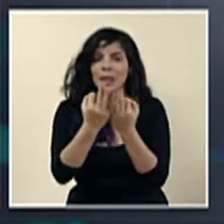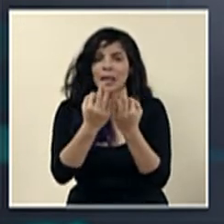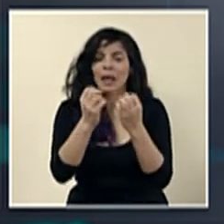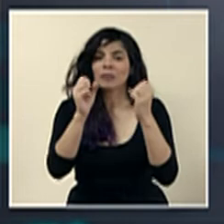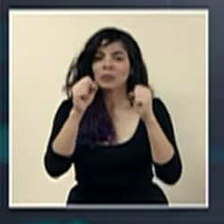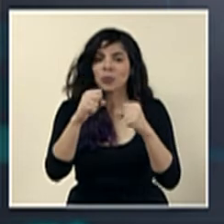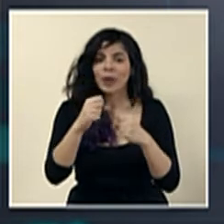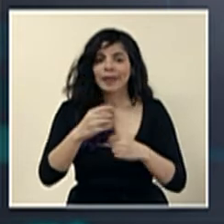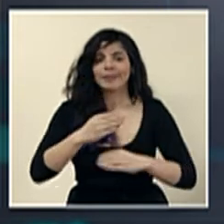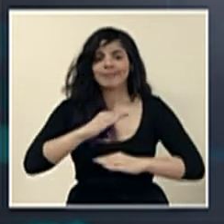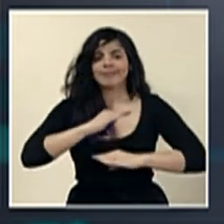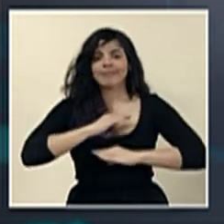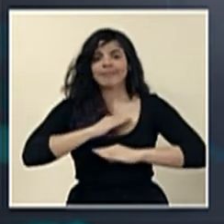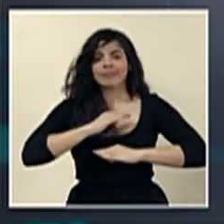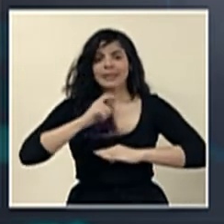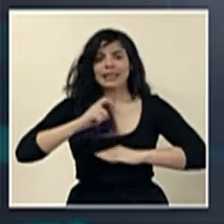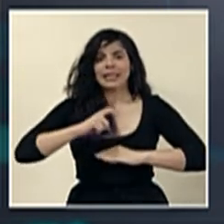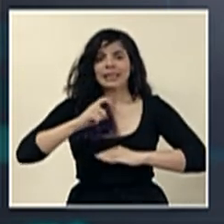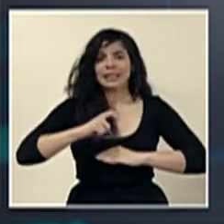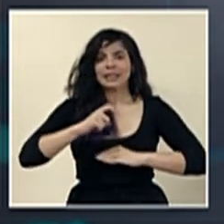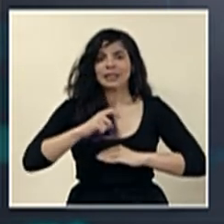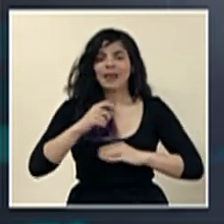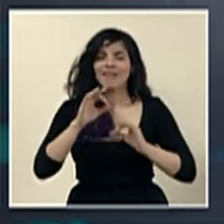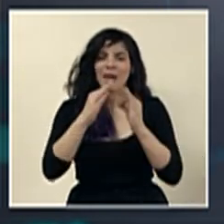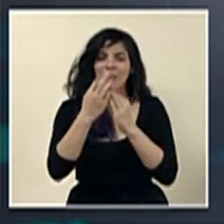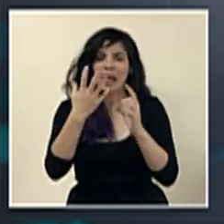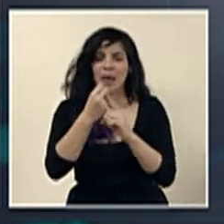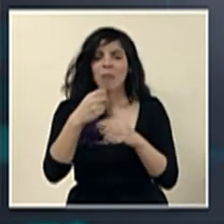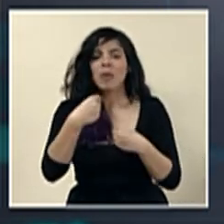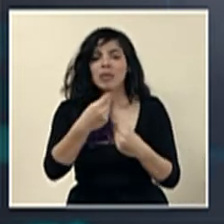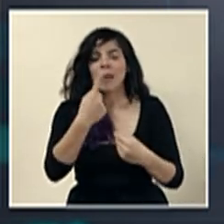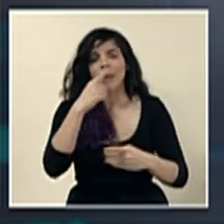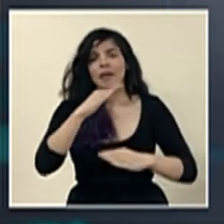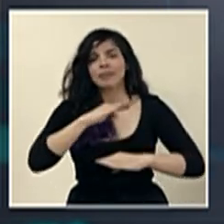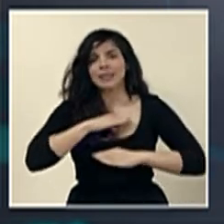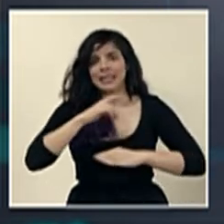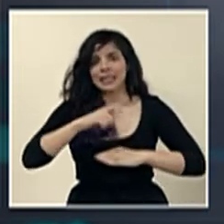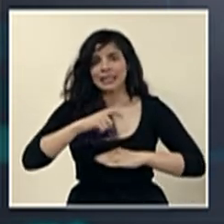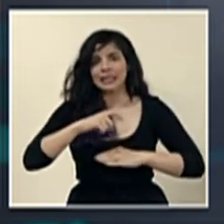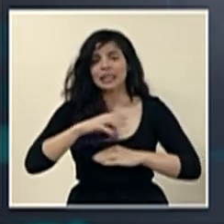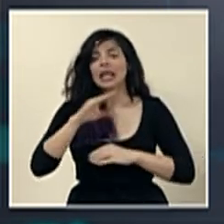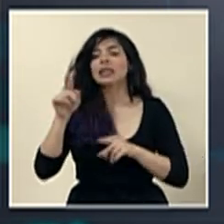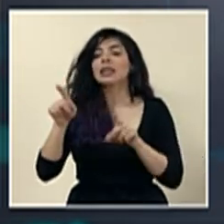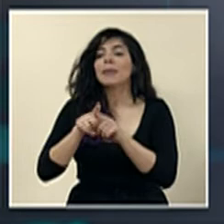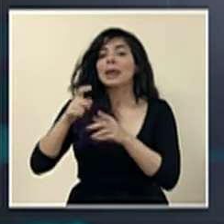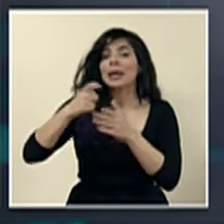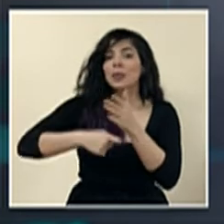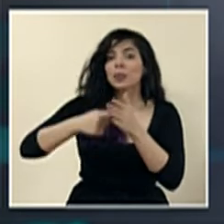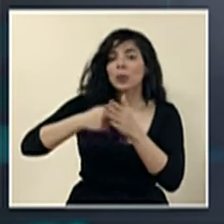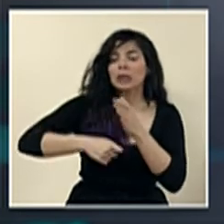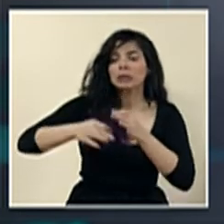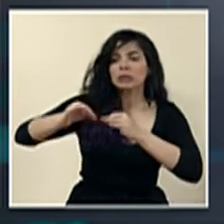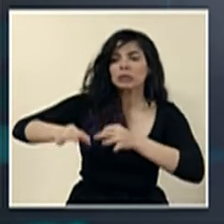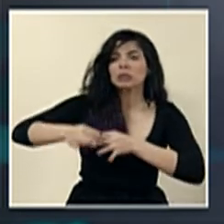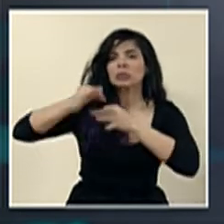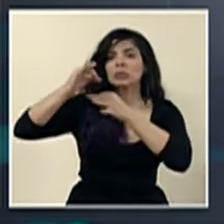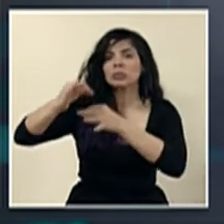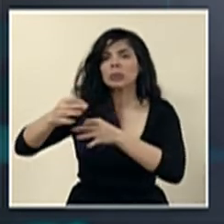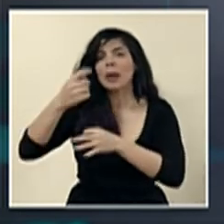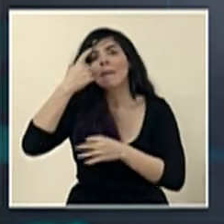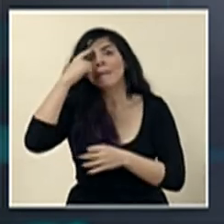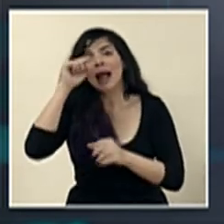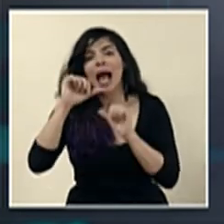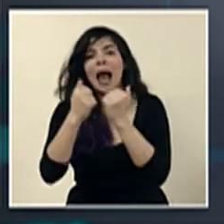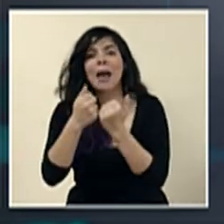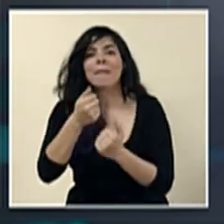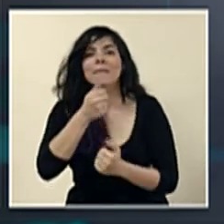cumplan sus necesidades básicas, las afectadas, una moratoria tributaria para que el sector privado no se ahorque en